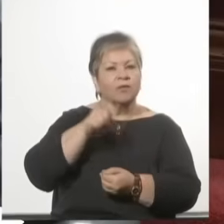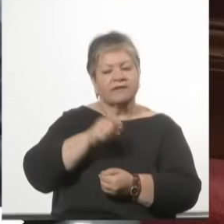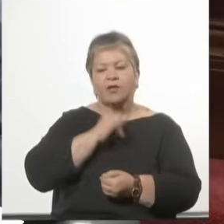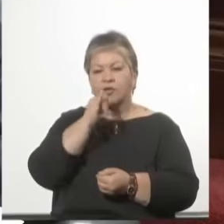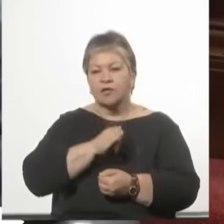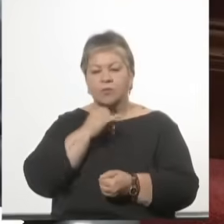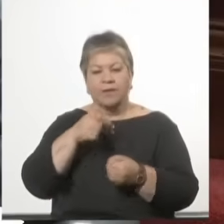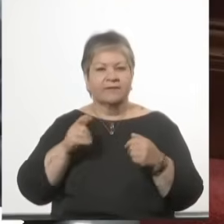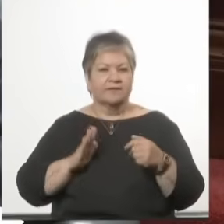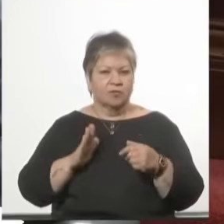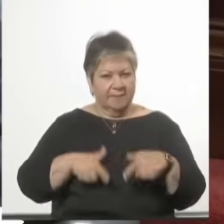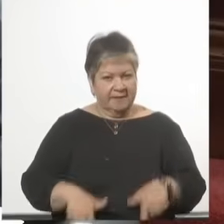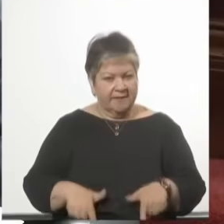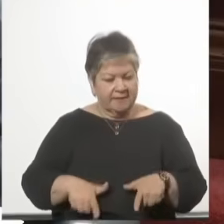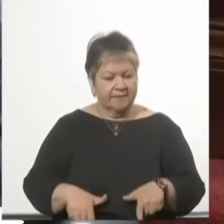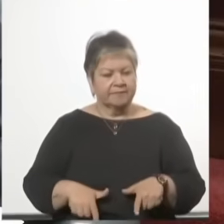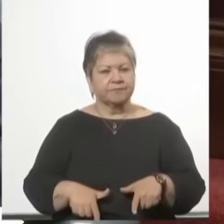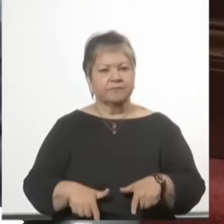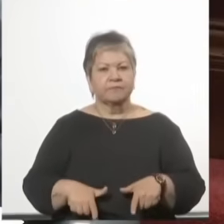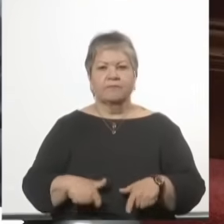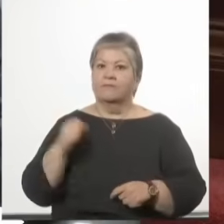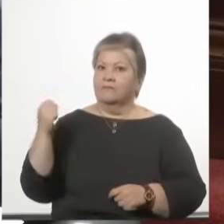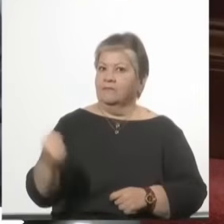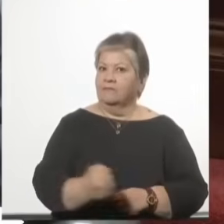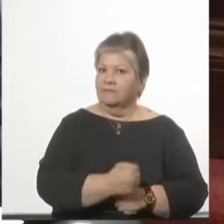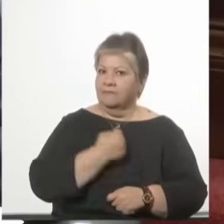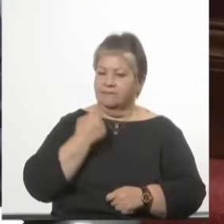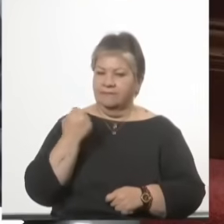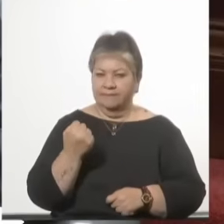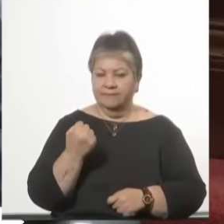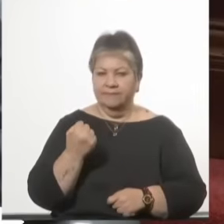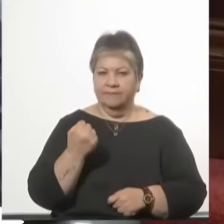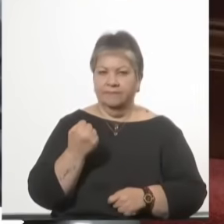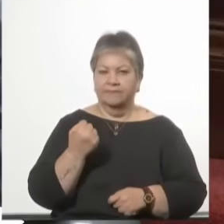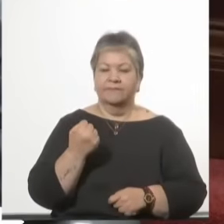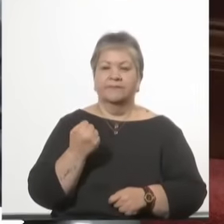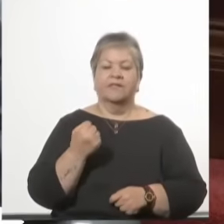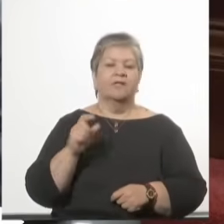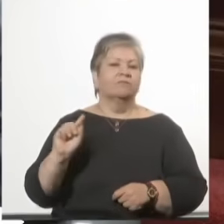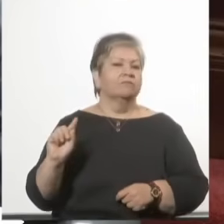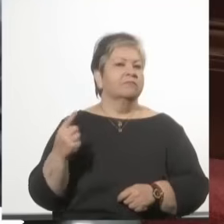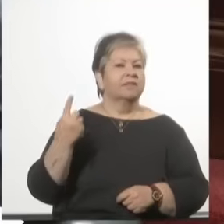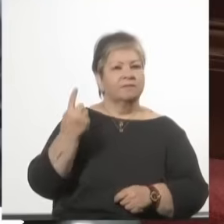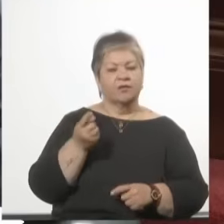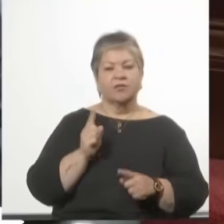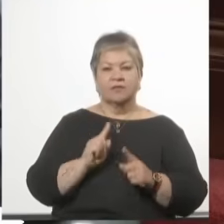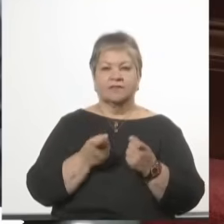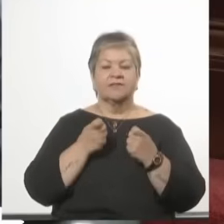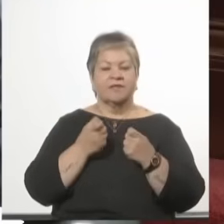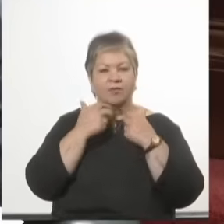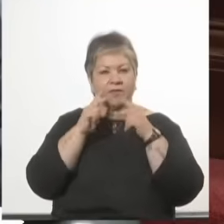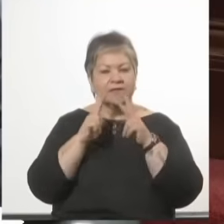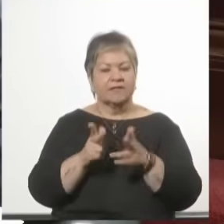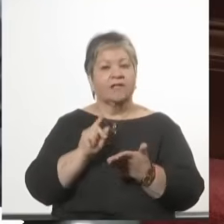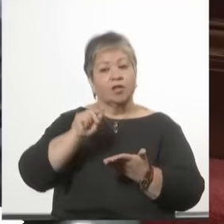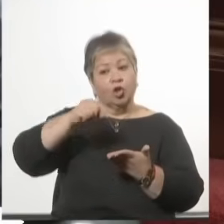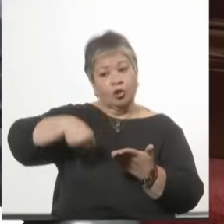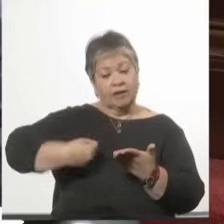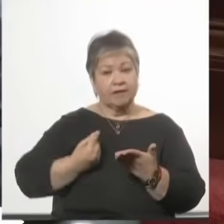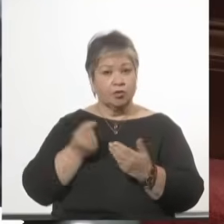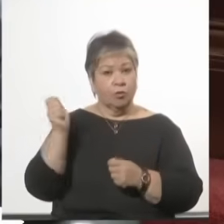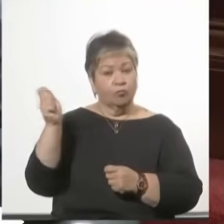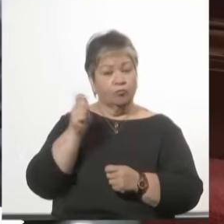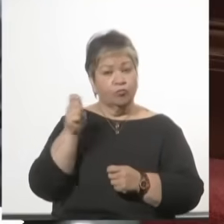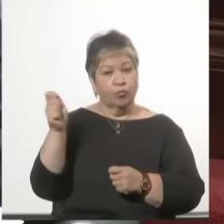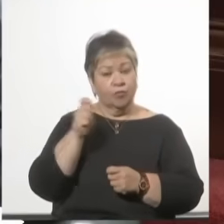señora ministra es de recibo, señora presidenta. En primer lugar, debemos señalar que el sistema de contratación pública, la garantía